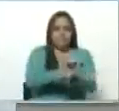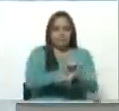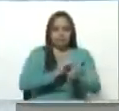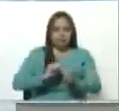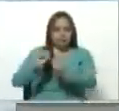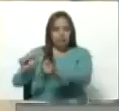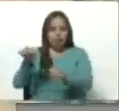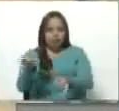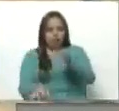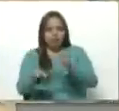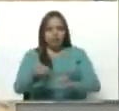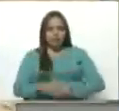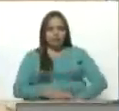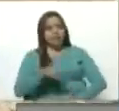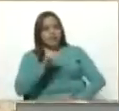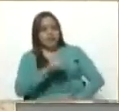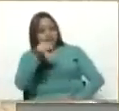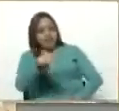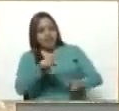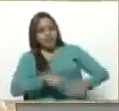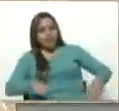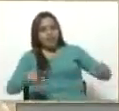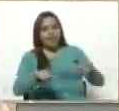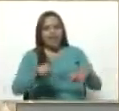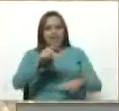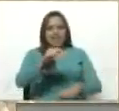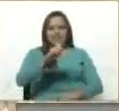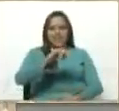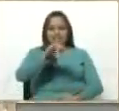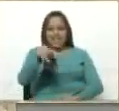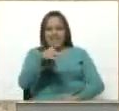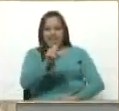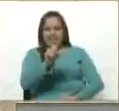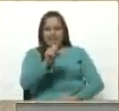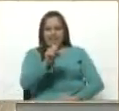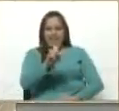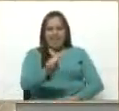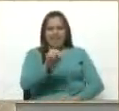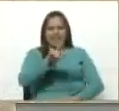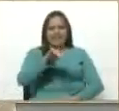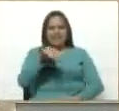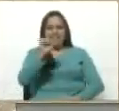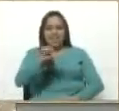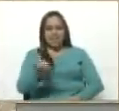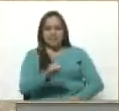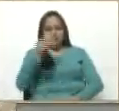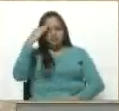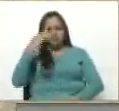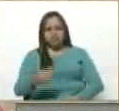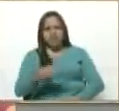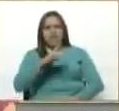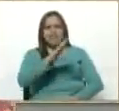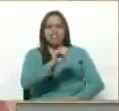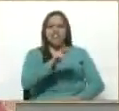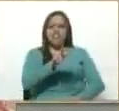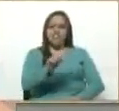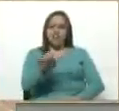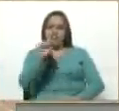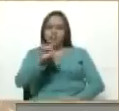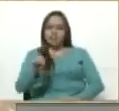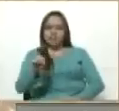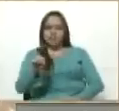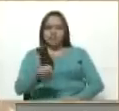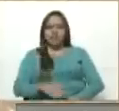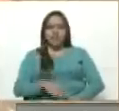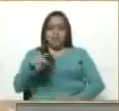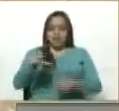Televisión, en exclusiva desde el sector Las Tejerías con el vicepresidente sectorial para Seguridad Ciudadana y Paz, almirante en jefe Remigio Ceballos Ichazo. Este es el lugar. Vamos